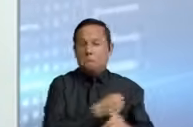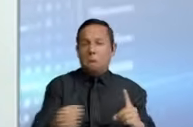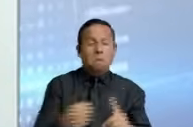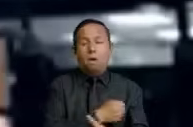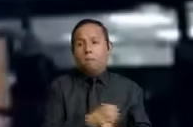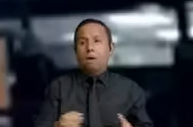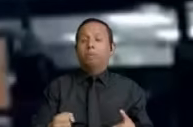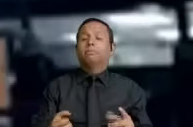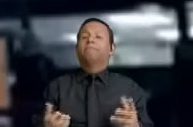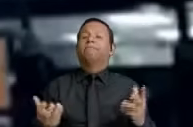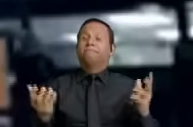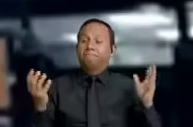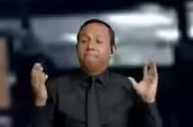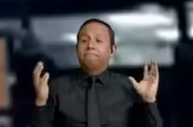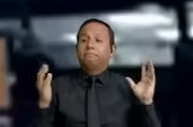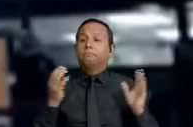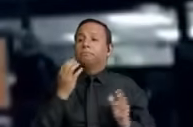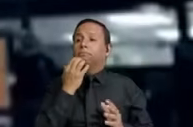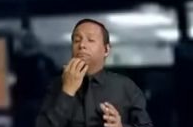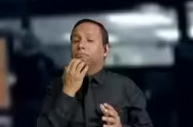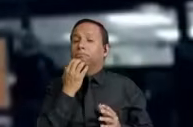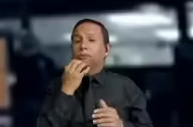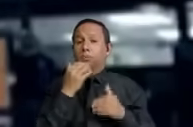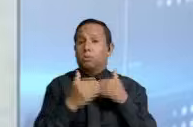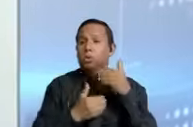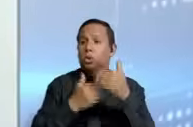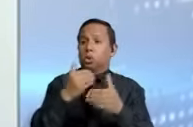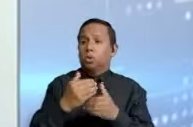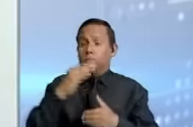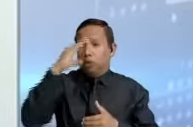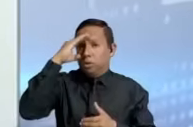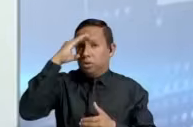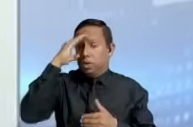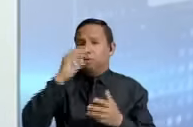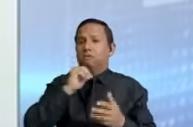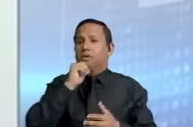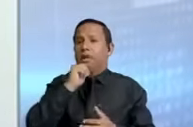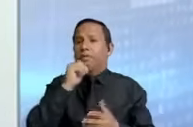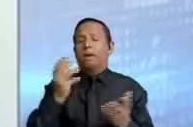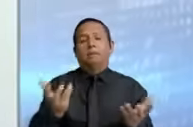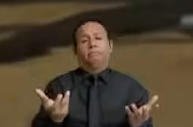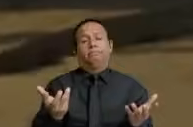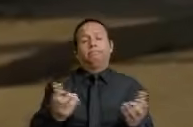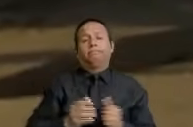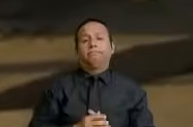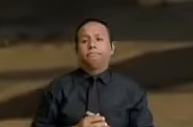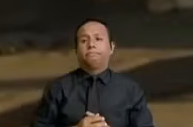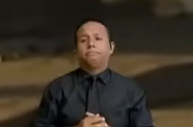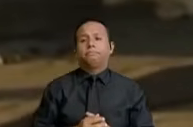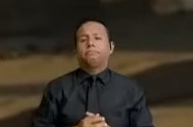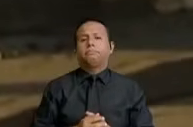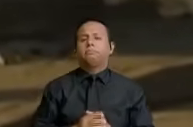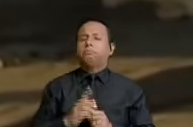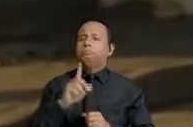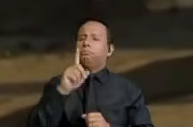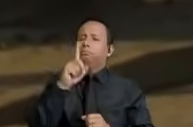un un procedimiento policial en virtud de que no existio denuncias ni personas aprendidas sin embargo solicitarán copias